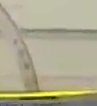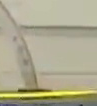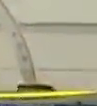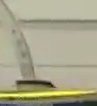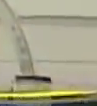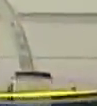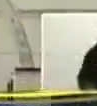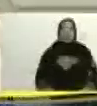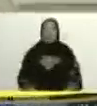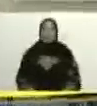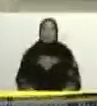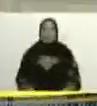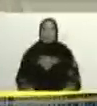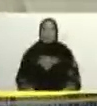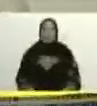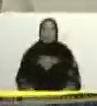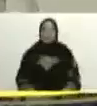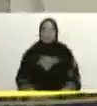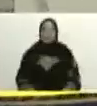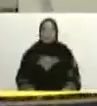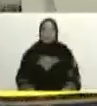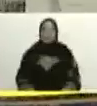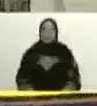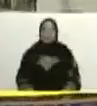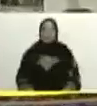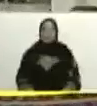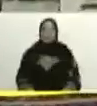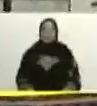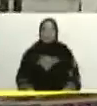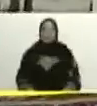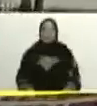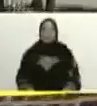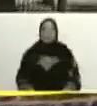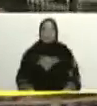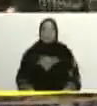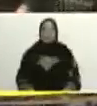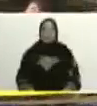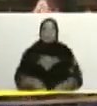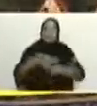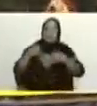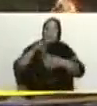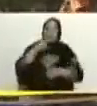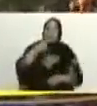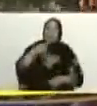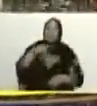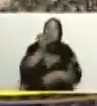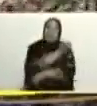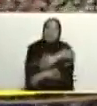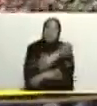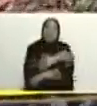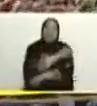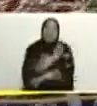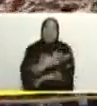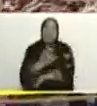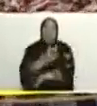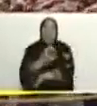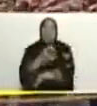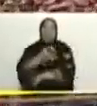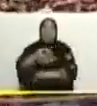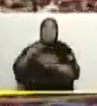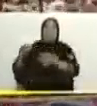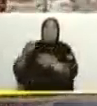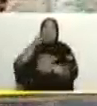Hugo Chávez, cuando les dijo a la oligarquía: no se atrevan, porque el pueblo los